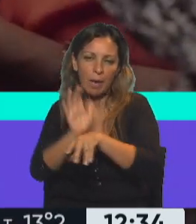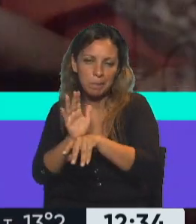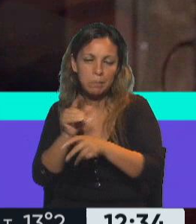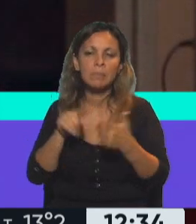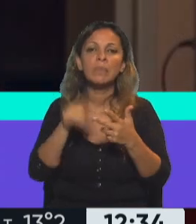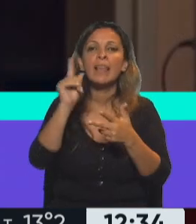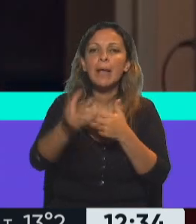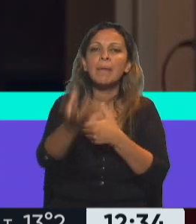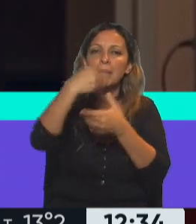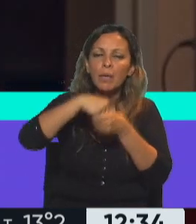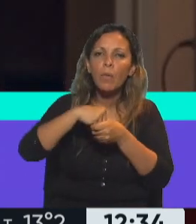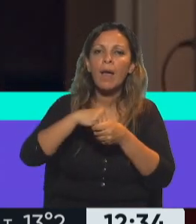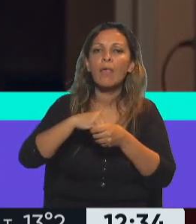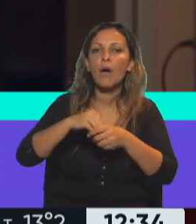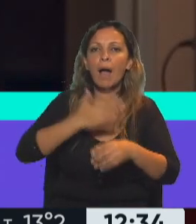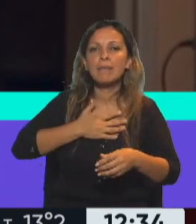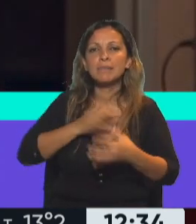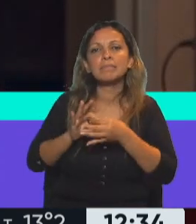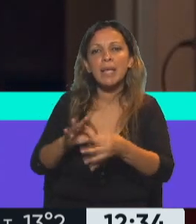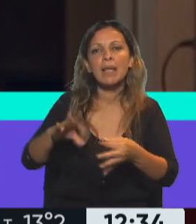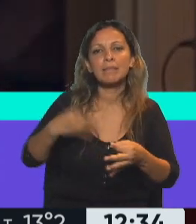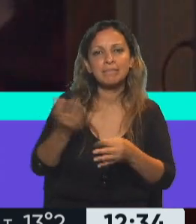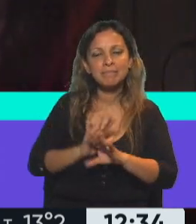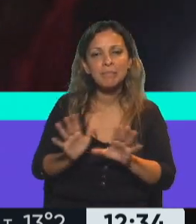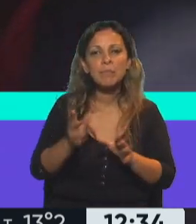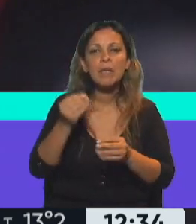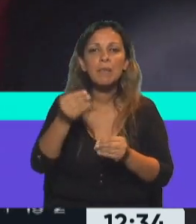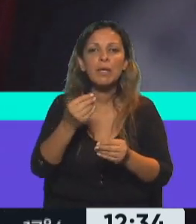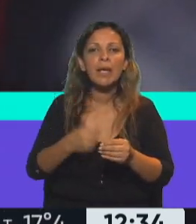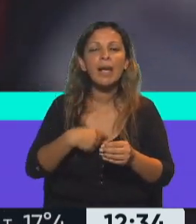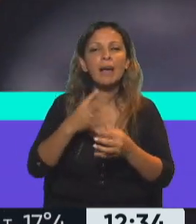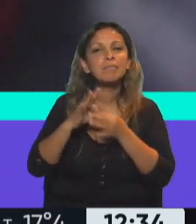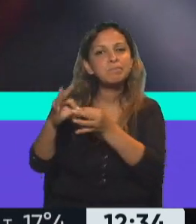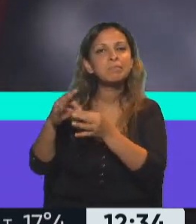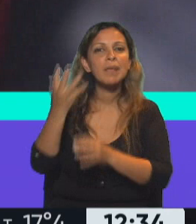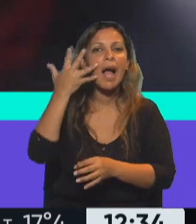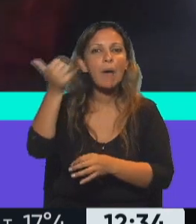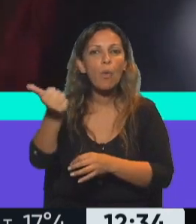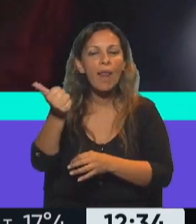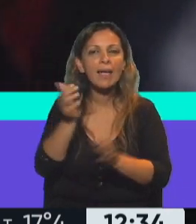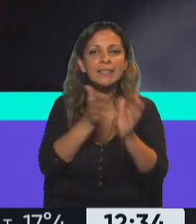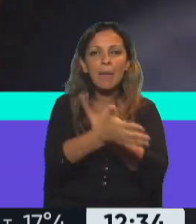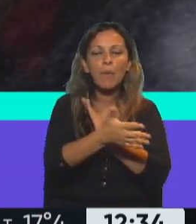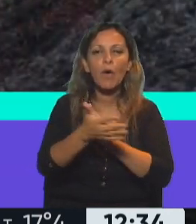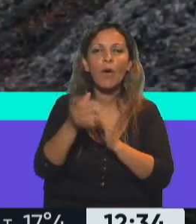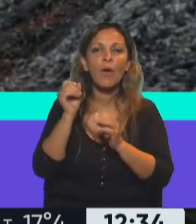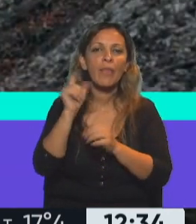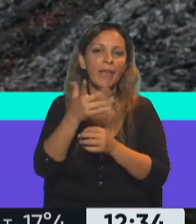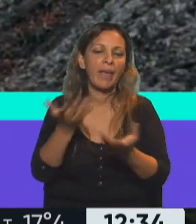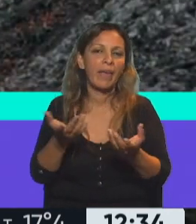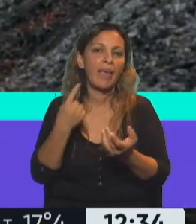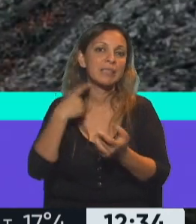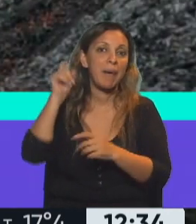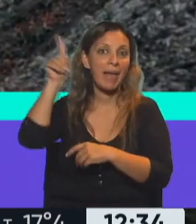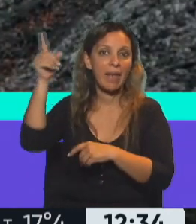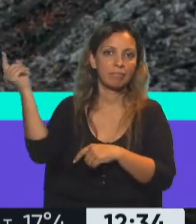algo vinculado a su universo personal, pero pinta el mundo, porque se inspira en su abuela, que escapó de la opresión de la opresión de España y